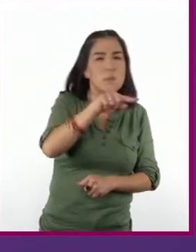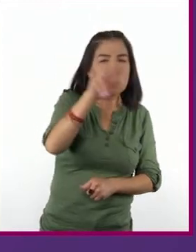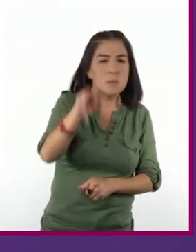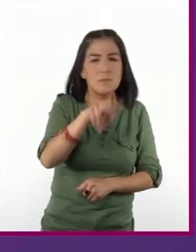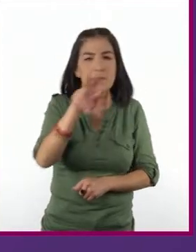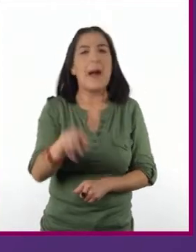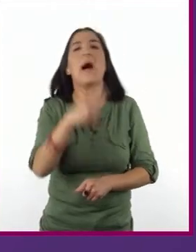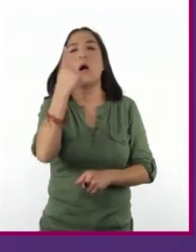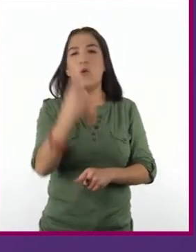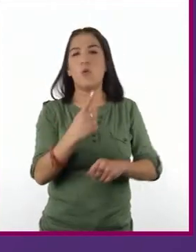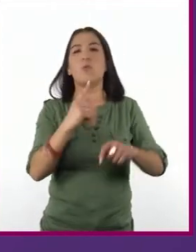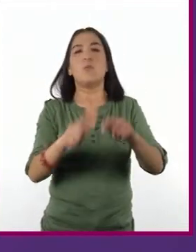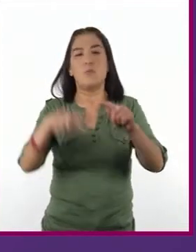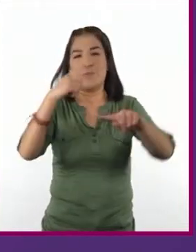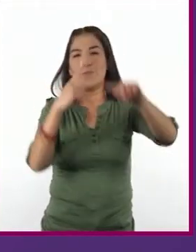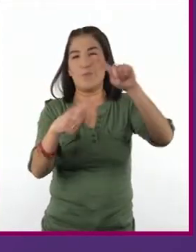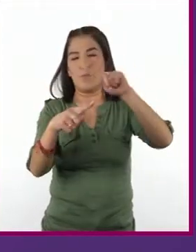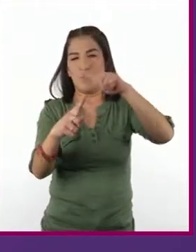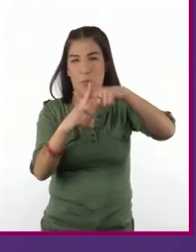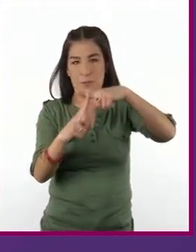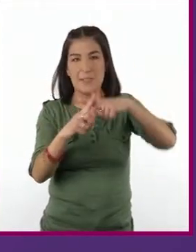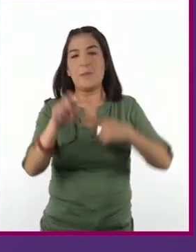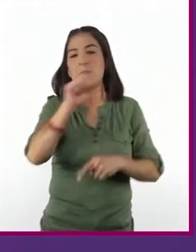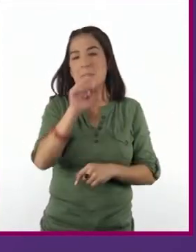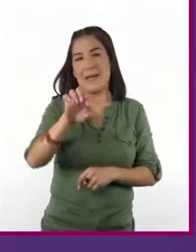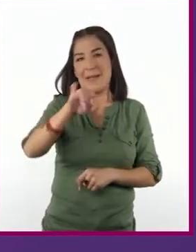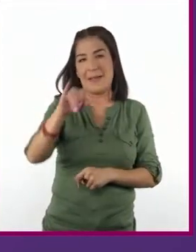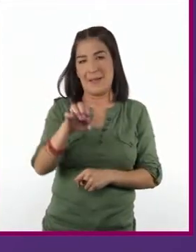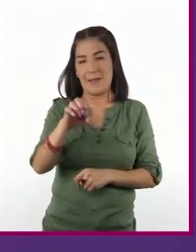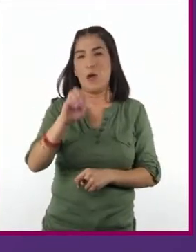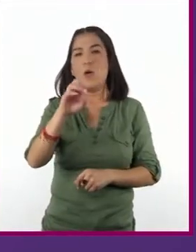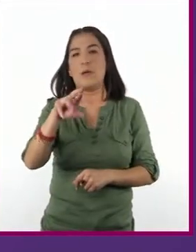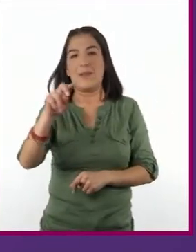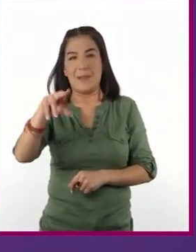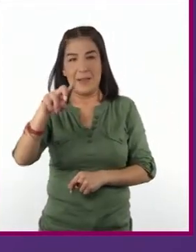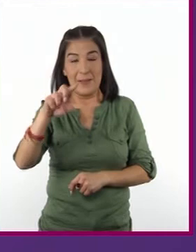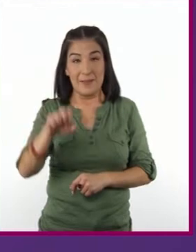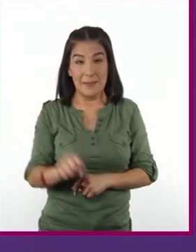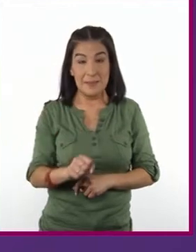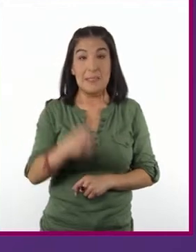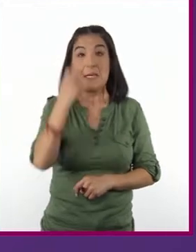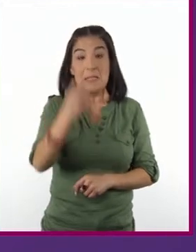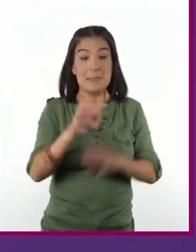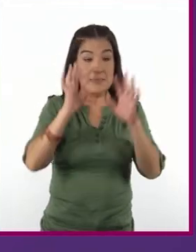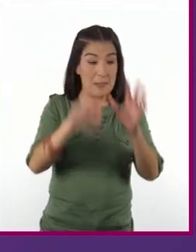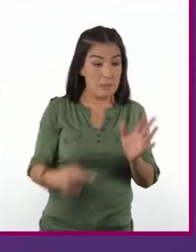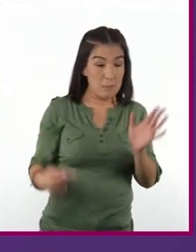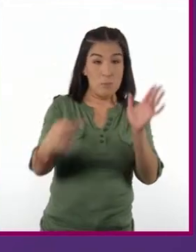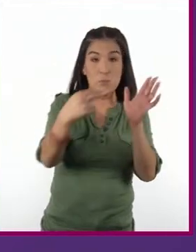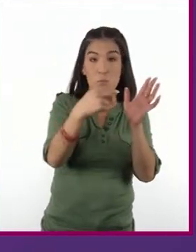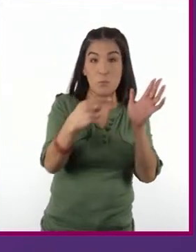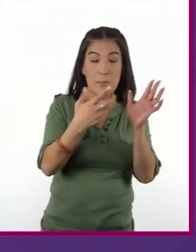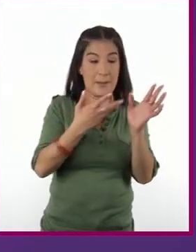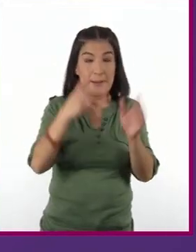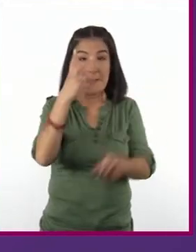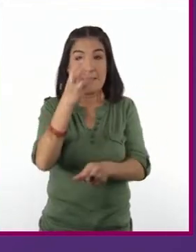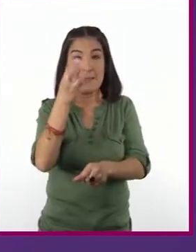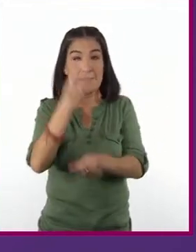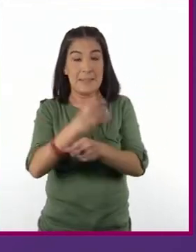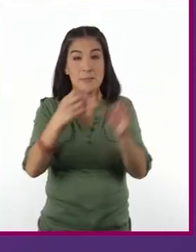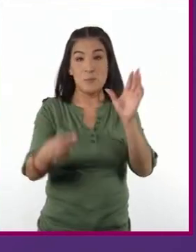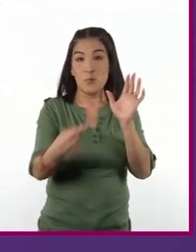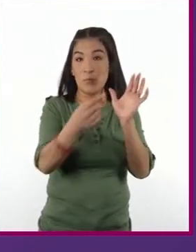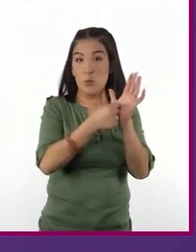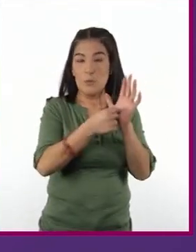1 positivo en el eje de las ordenadas. Trazamos líneas hasta que se intersequen para encontrar el tercer punto de la